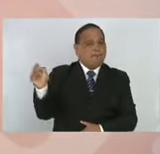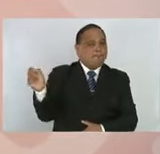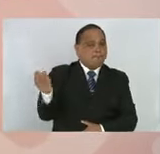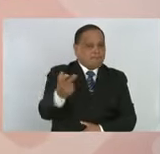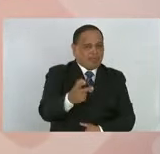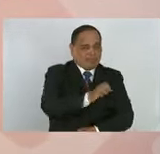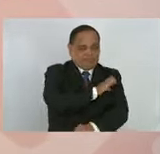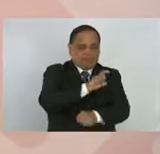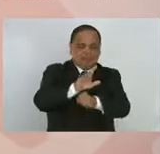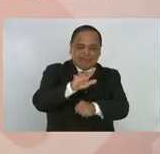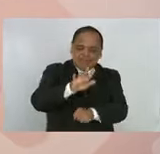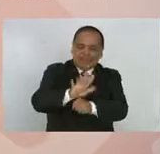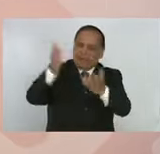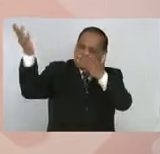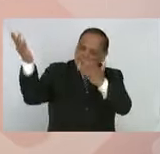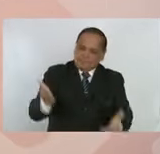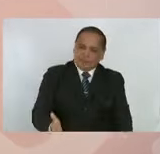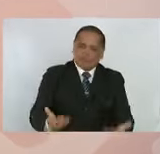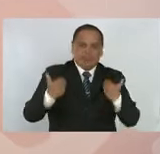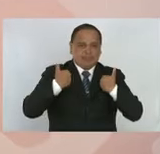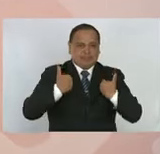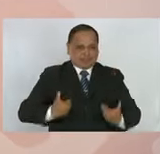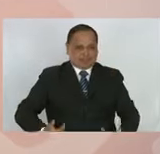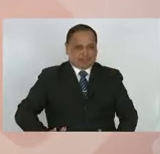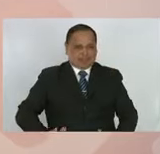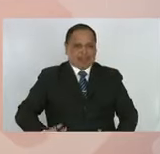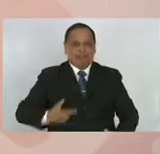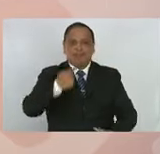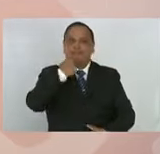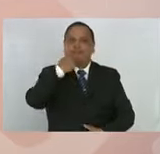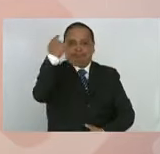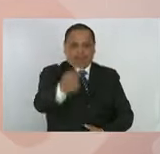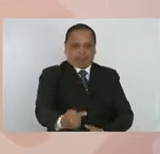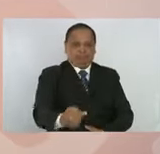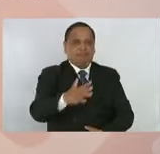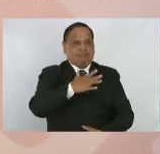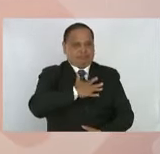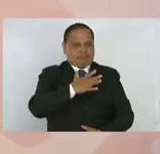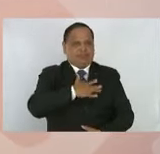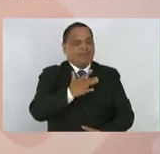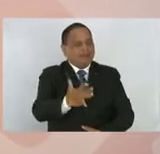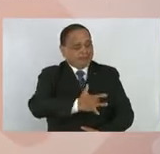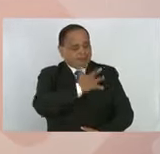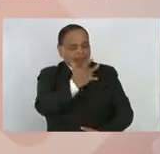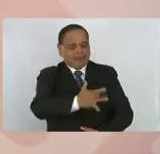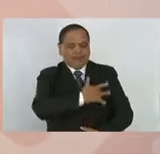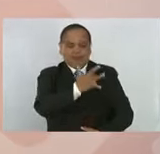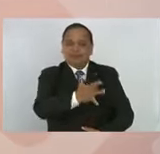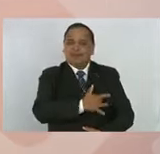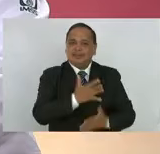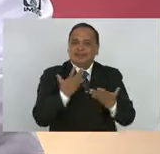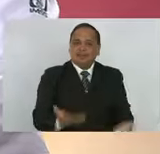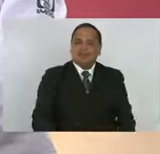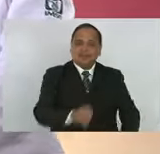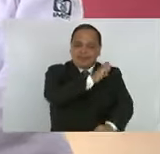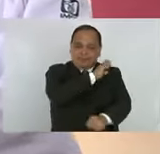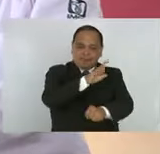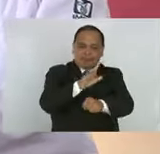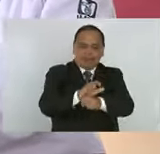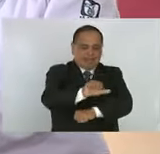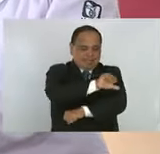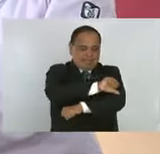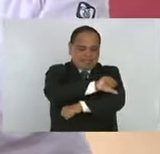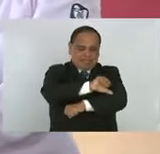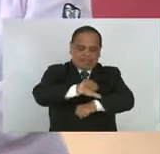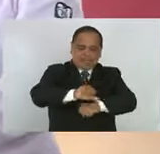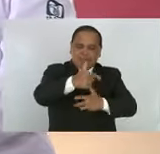Médica Cubana. A título personal, puedo compartir con ustedes que he tenido la inmensa oportunidad de desempeñarme como especialista en cirugía general